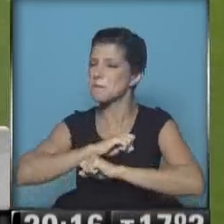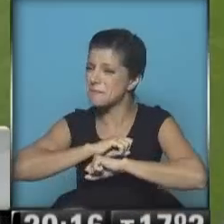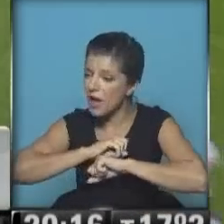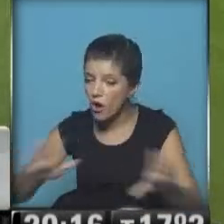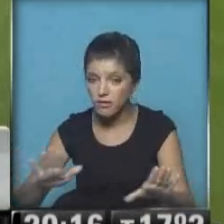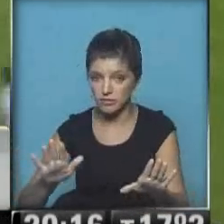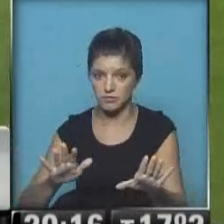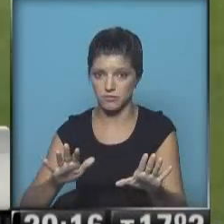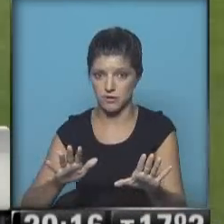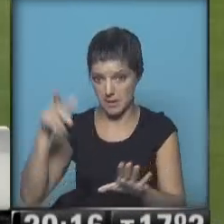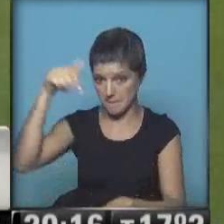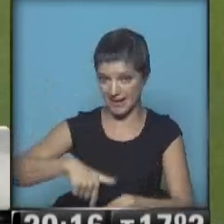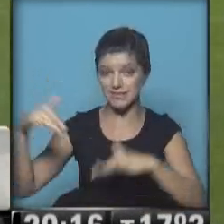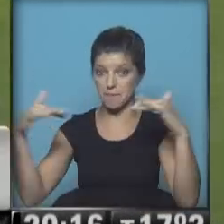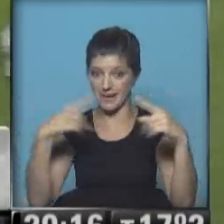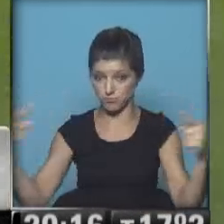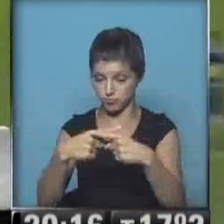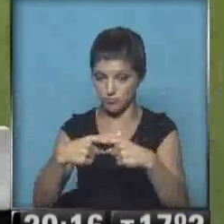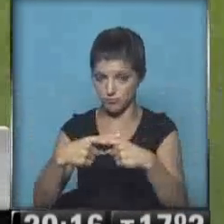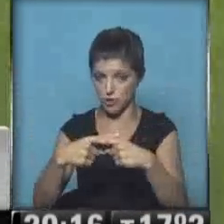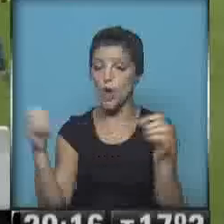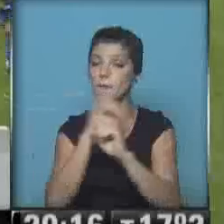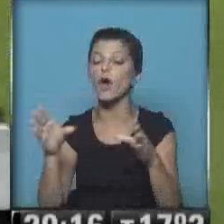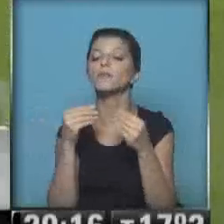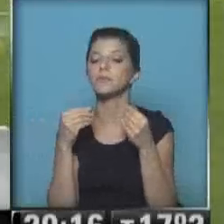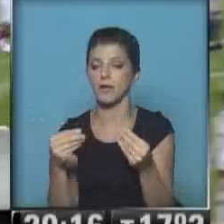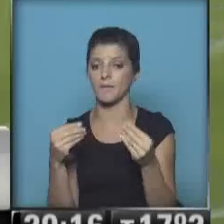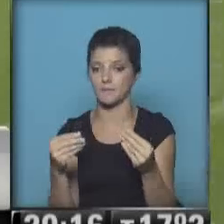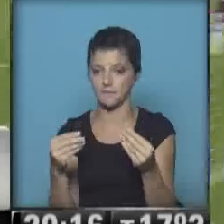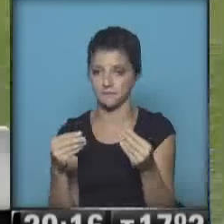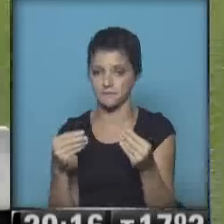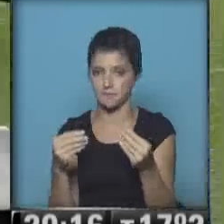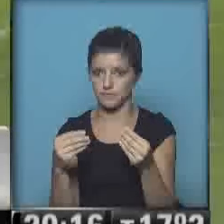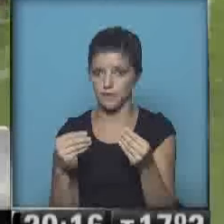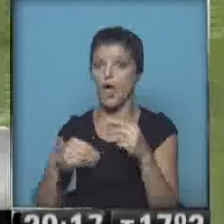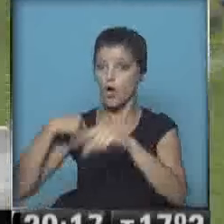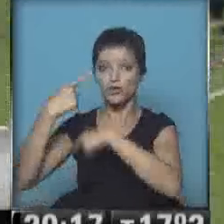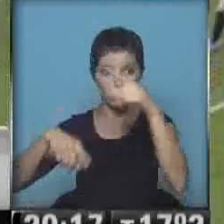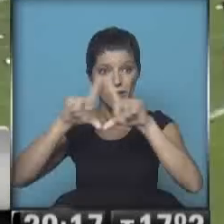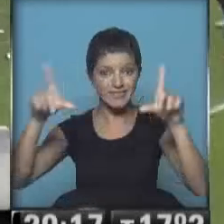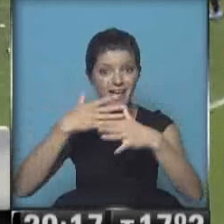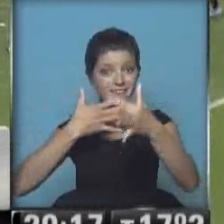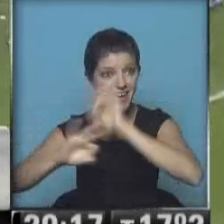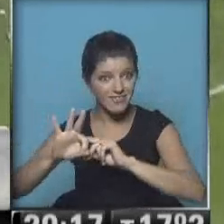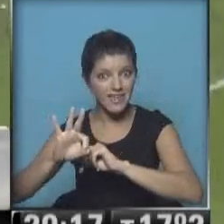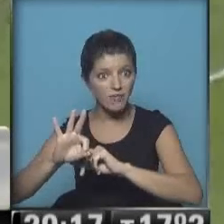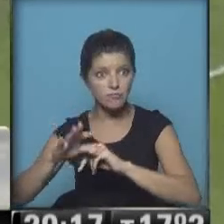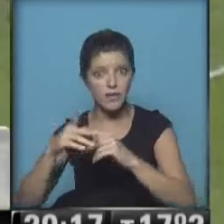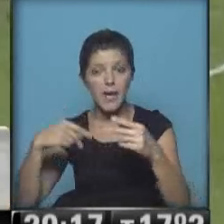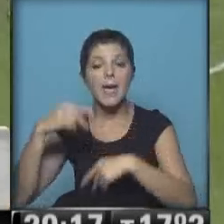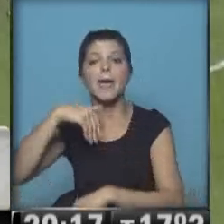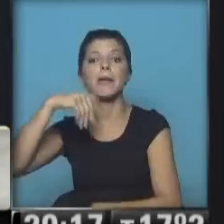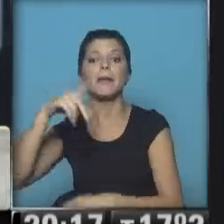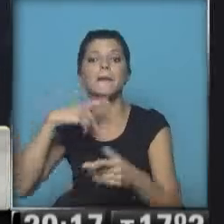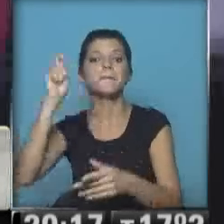esto, para este partido que es definitorio, es que continúa la reventa de entradas por Mercado